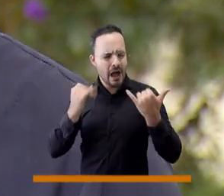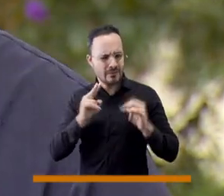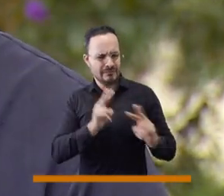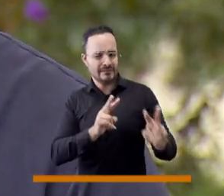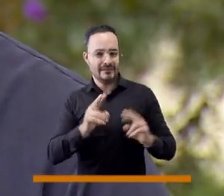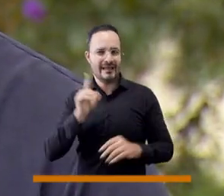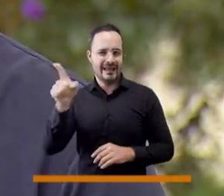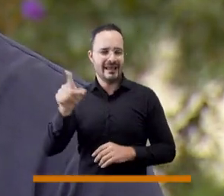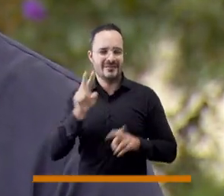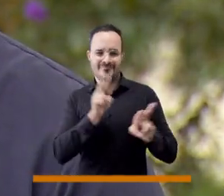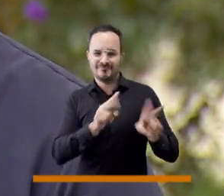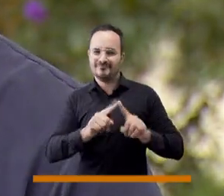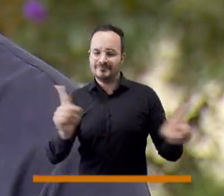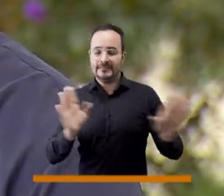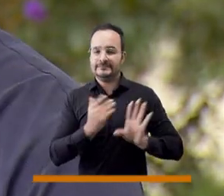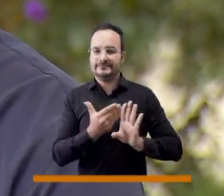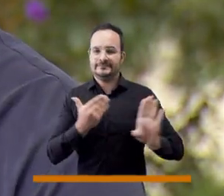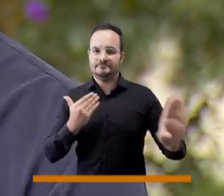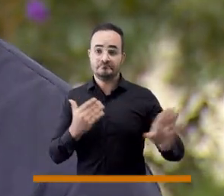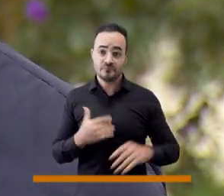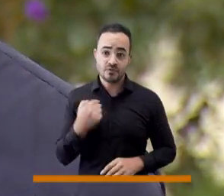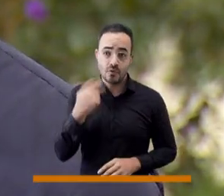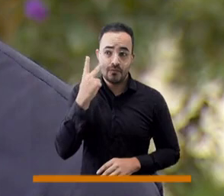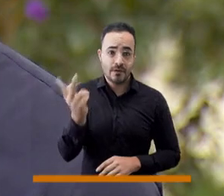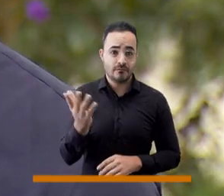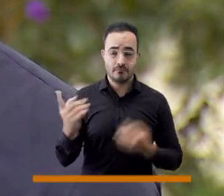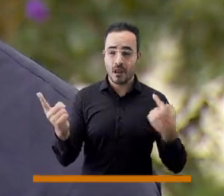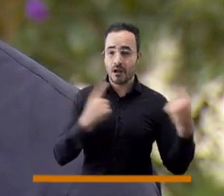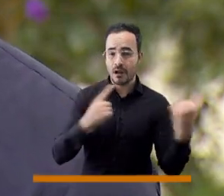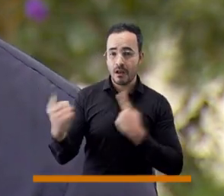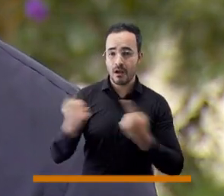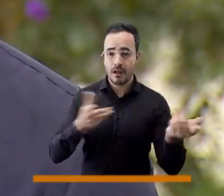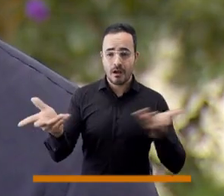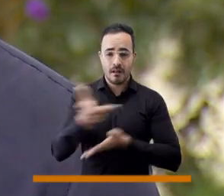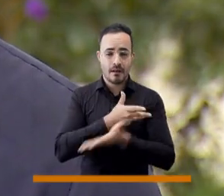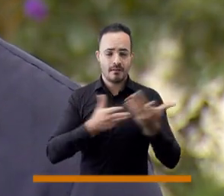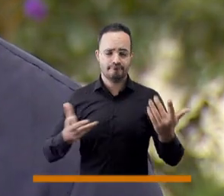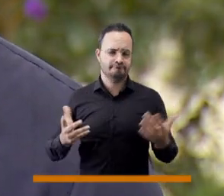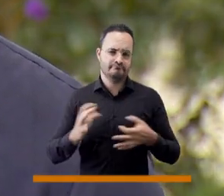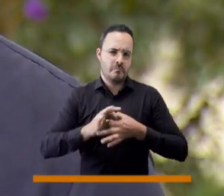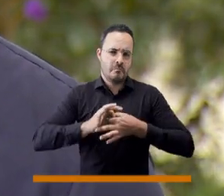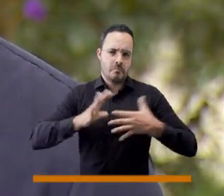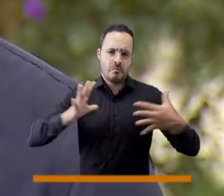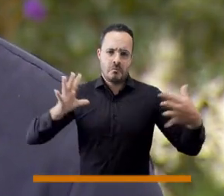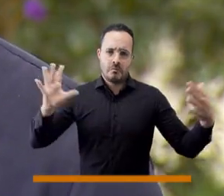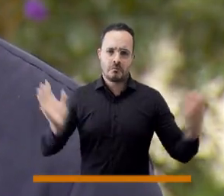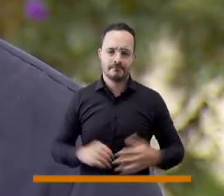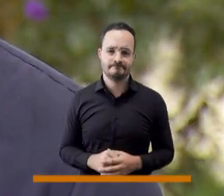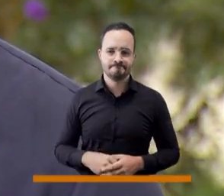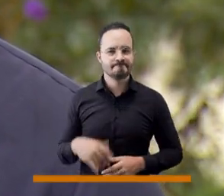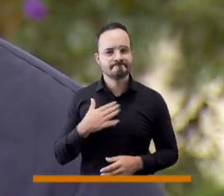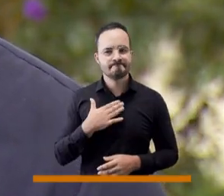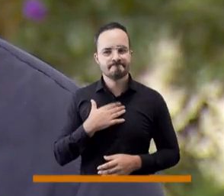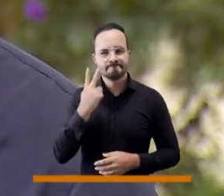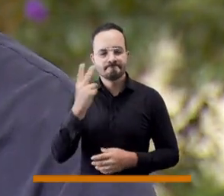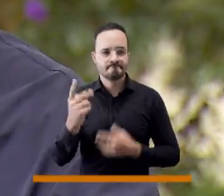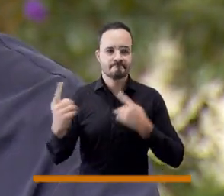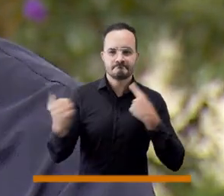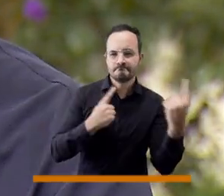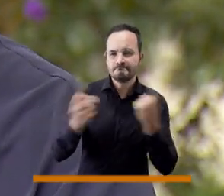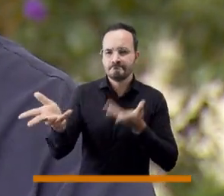maneras. Entonces hoy vemos un diálogo completamente roto, un diálogo que le ha dado